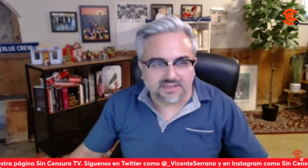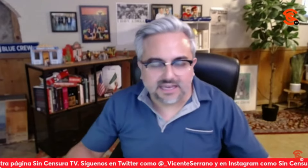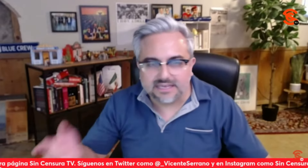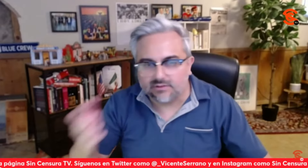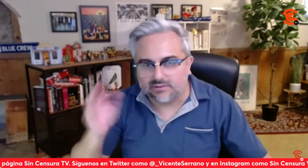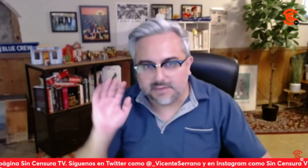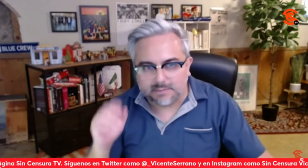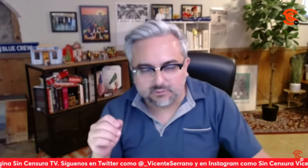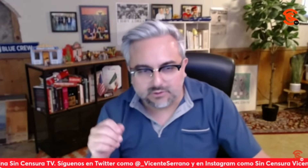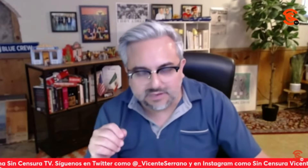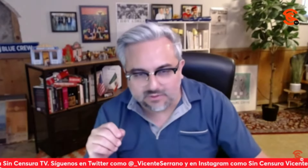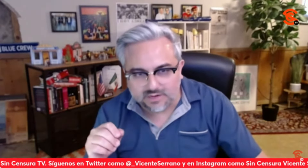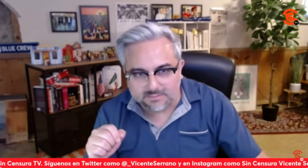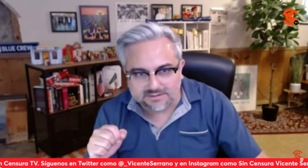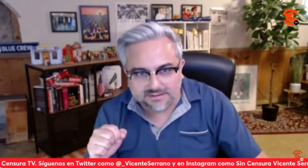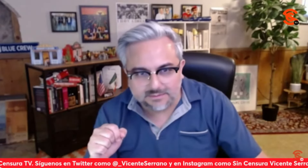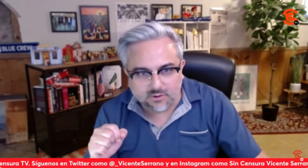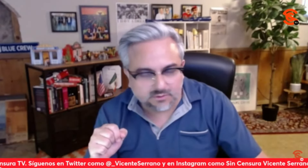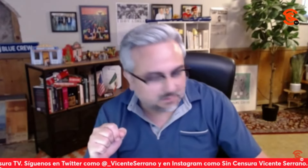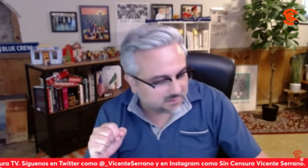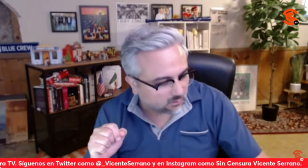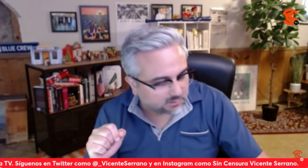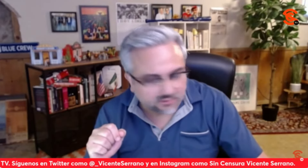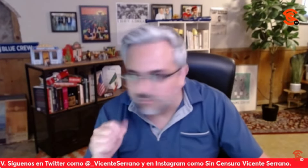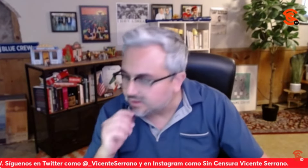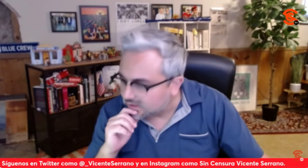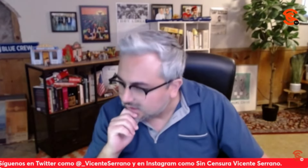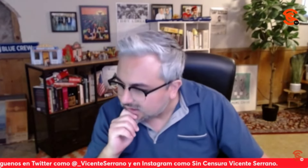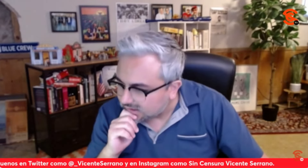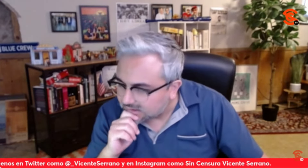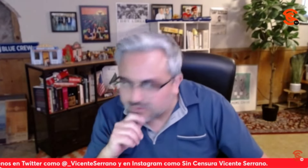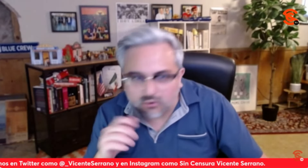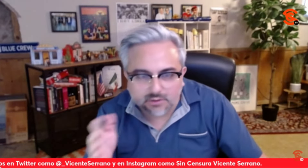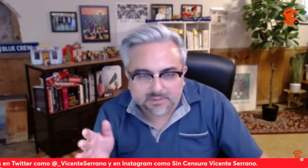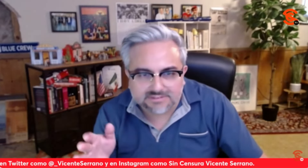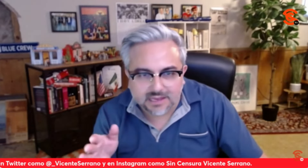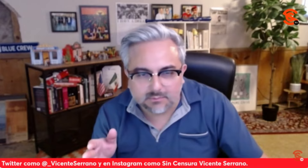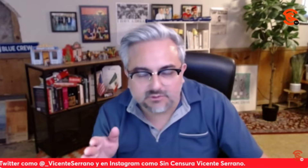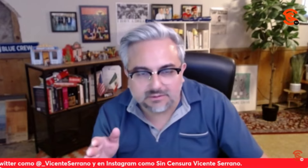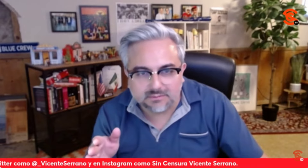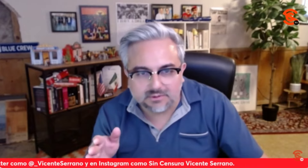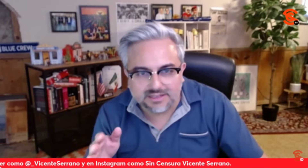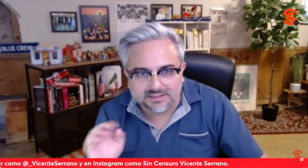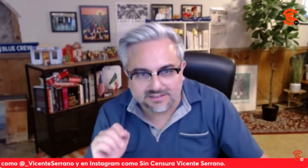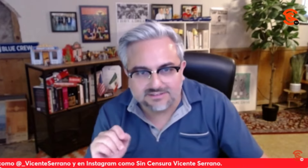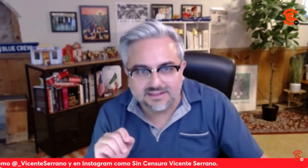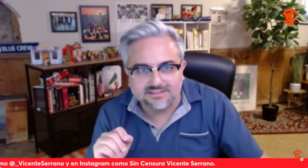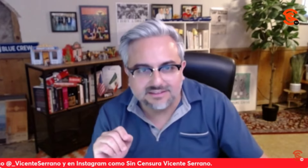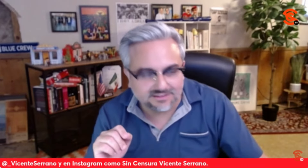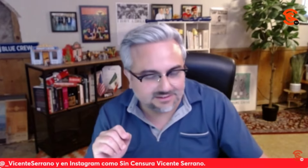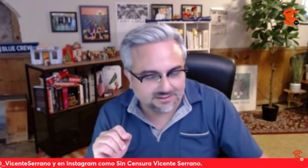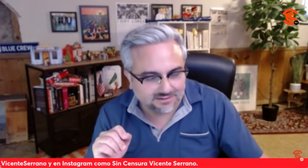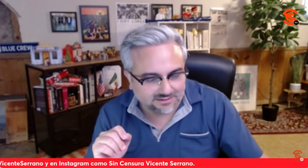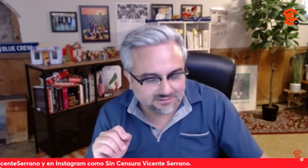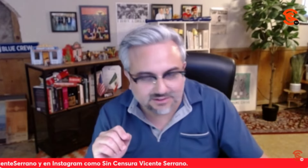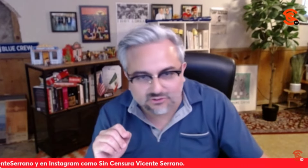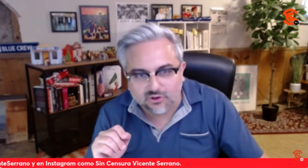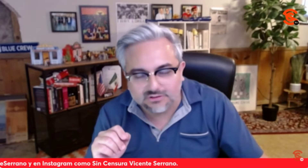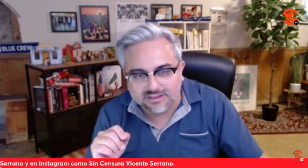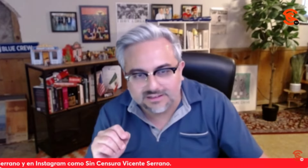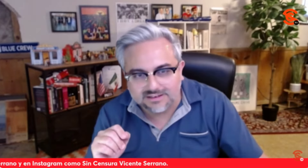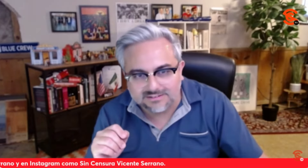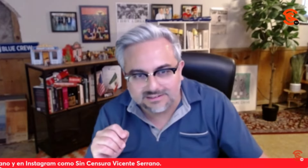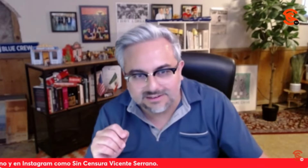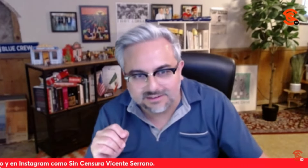Y mire, pues sigue ahí donde ya me puso de una vez, ya sabe cómo es mi amigo, pero hoy pensábamos que iba a haber una